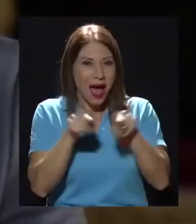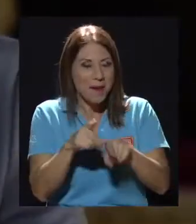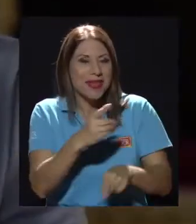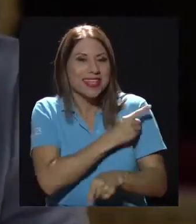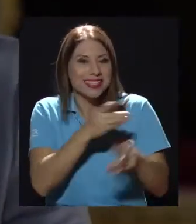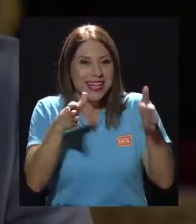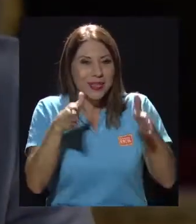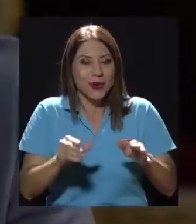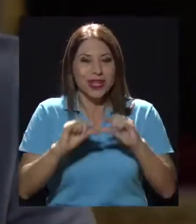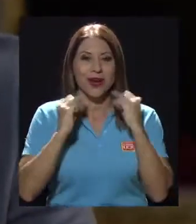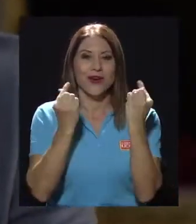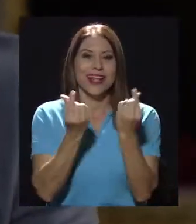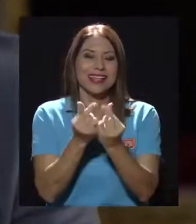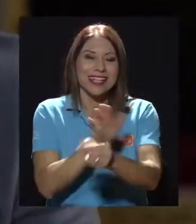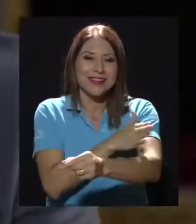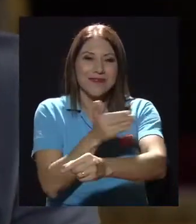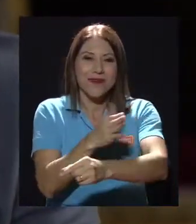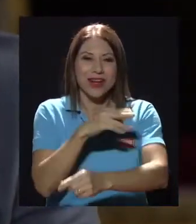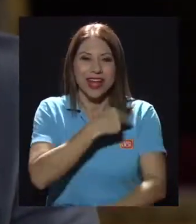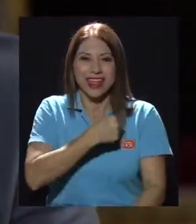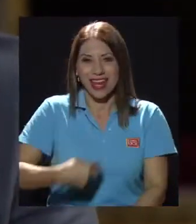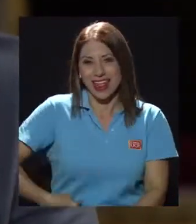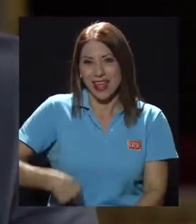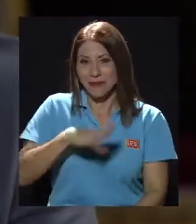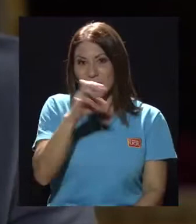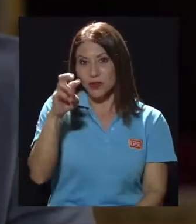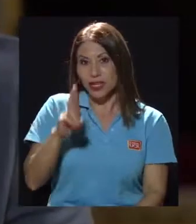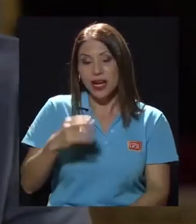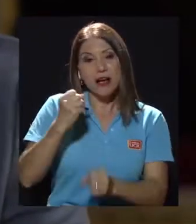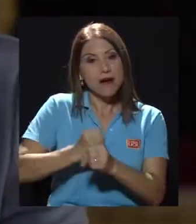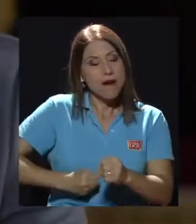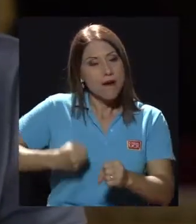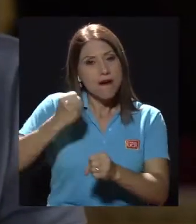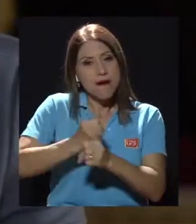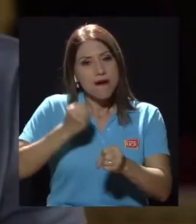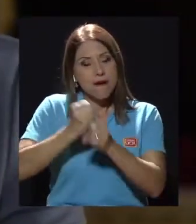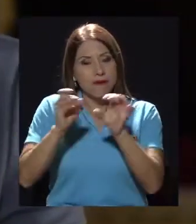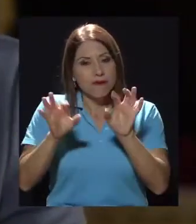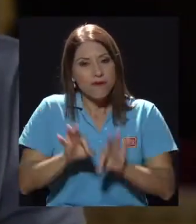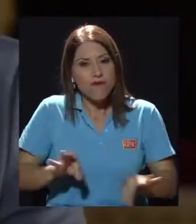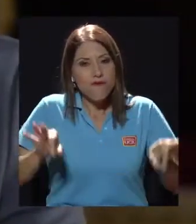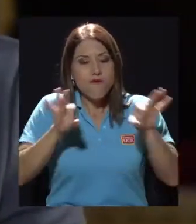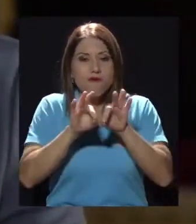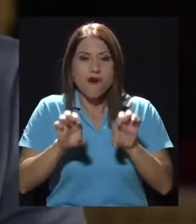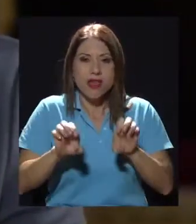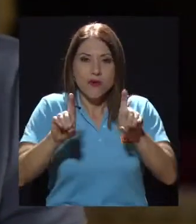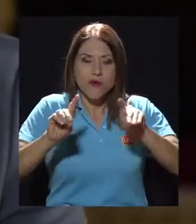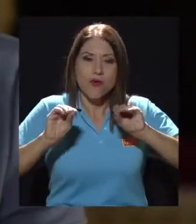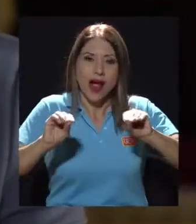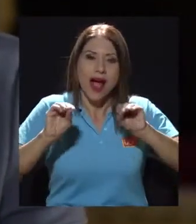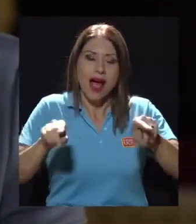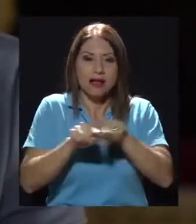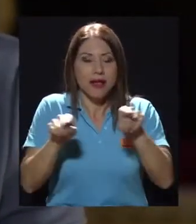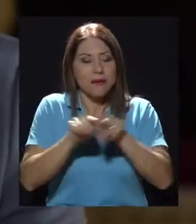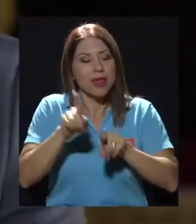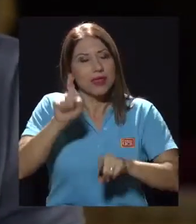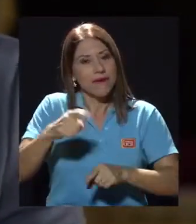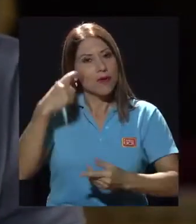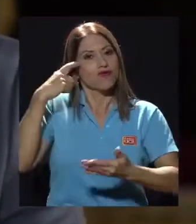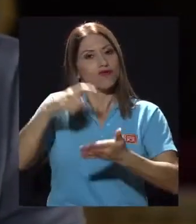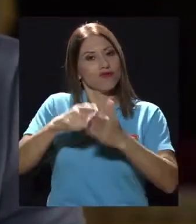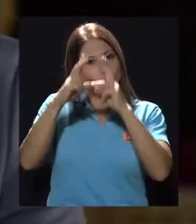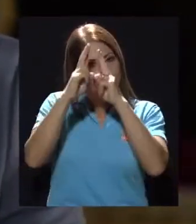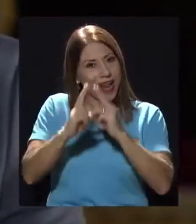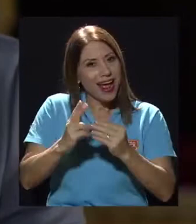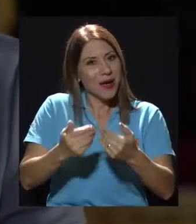de Heredia, que se ha caracterizado en nuestro país por hacer una labor fundamental en educación y que creo que también debemos de rendirle un homenaje ya aparte, don